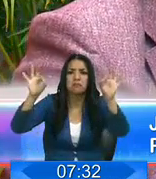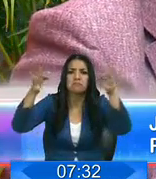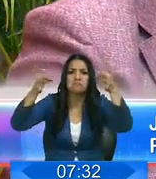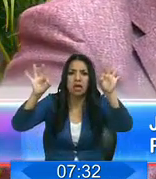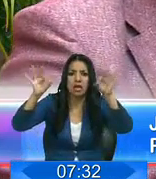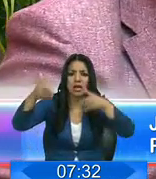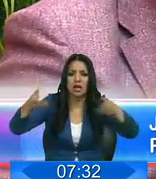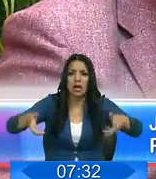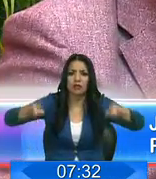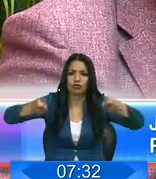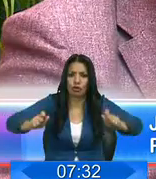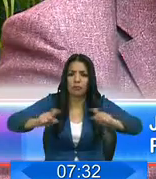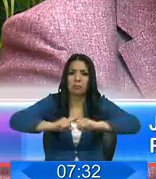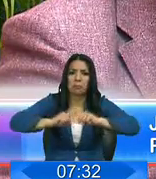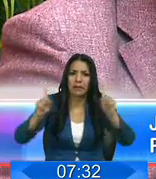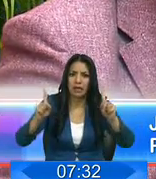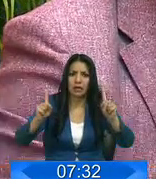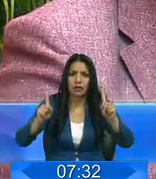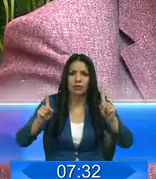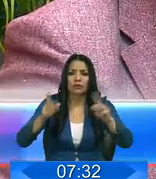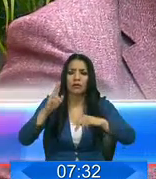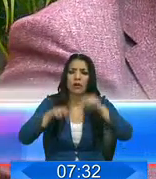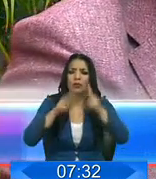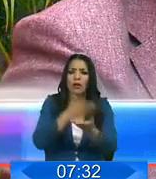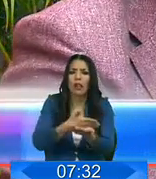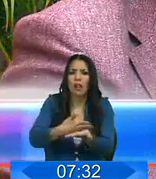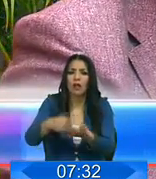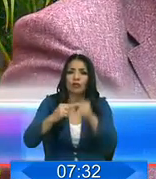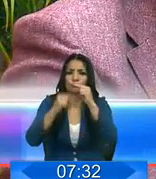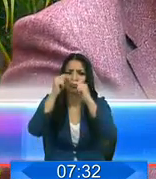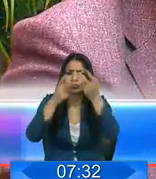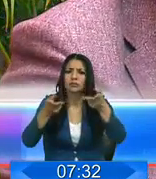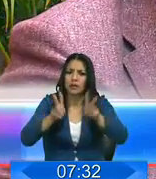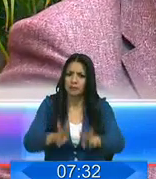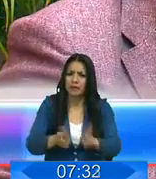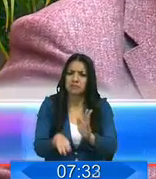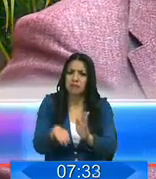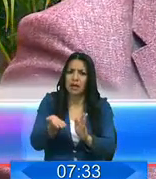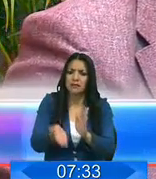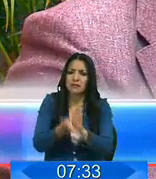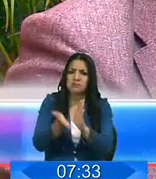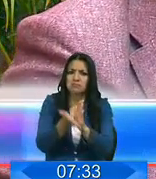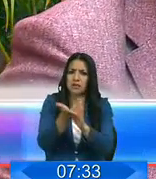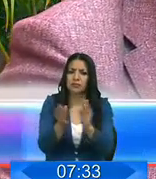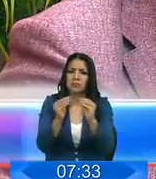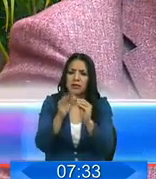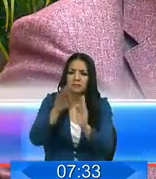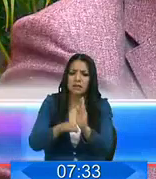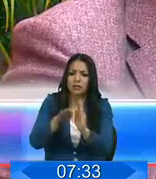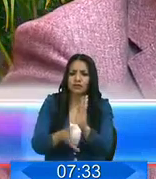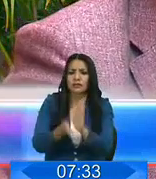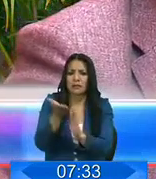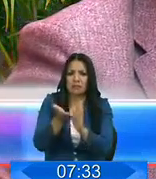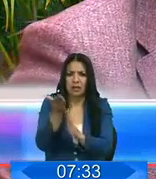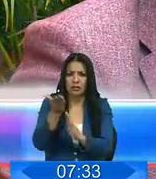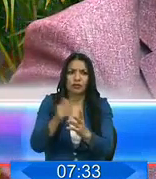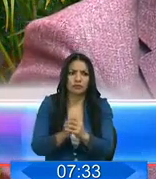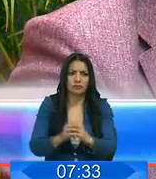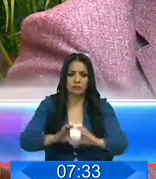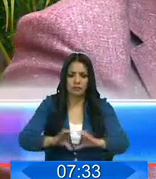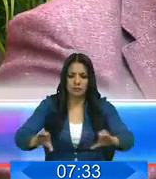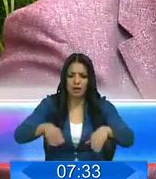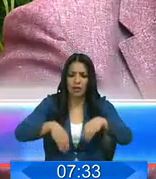cartón. Hasta los residuos de construcción en otros países le ponen un poco más de cemento, un poco menos de cemento, se hacen